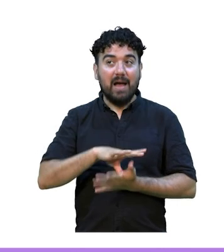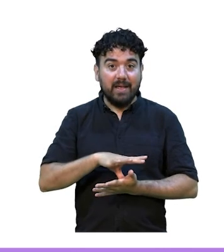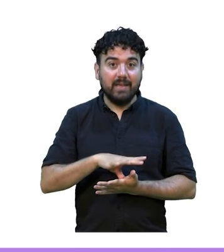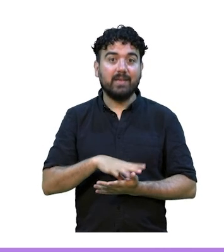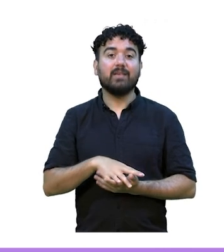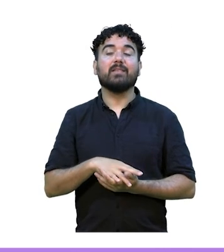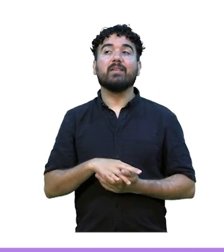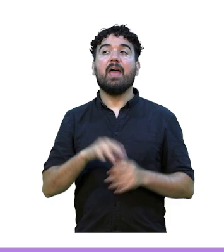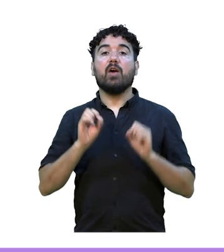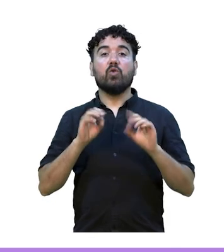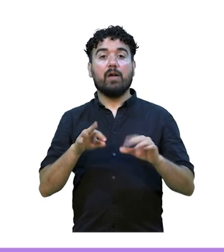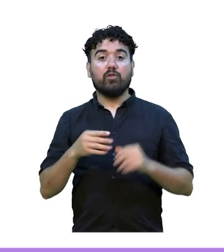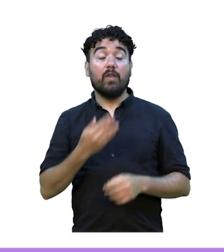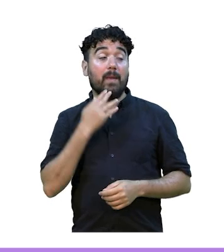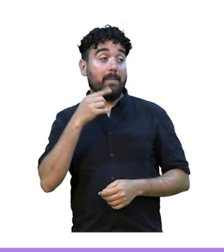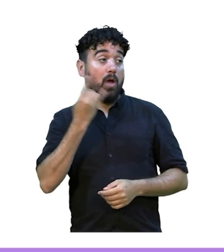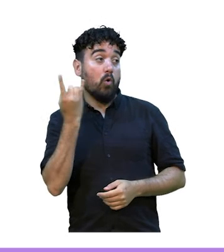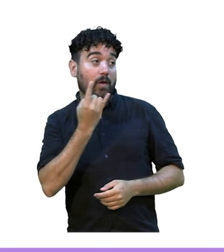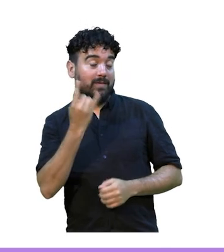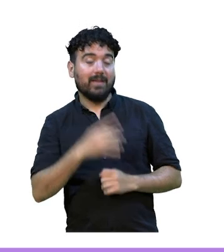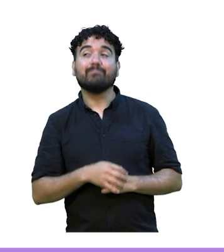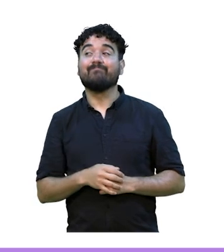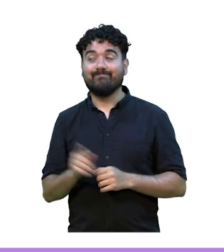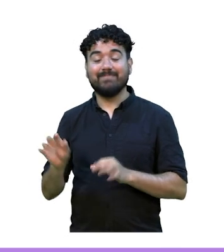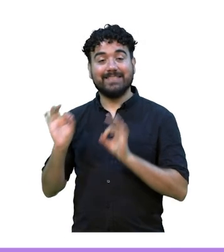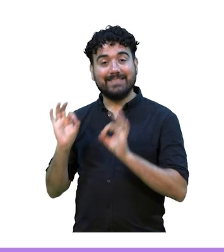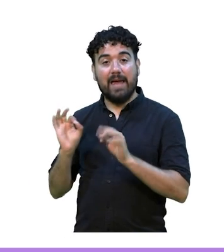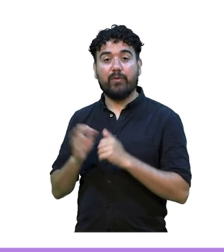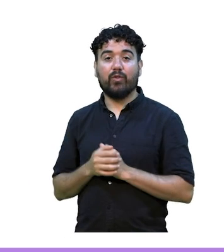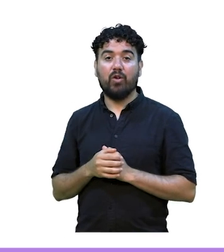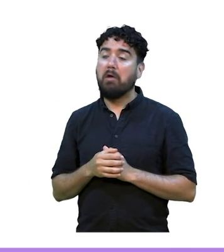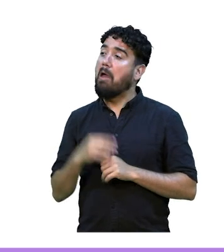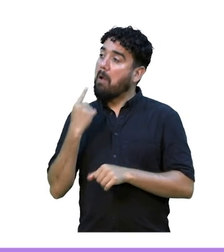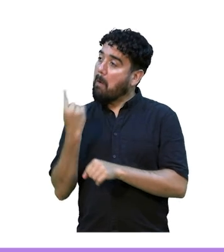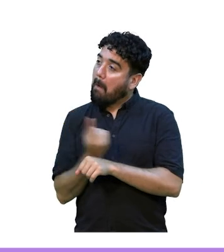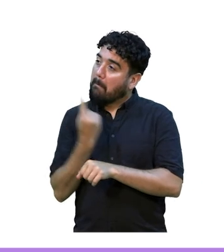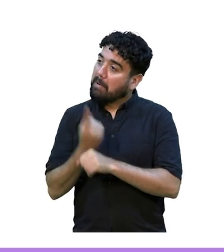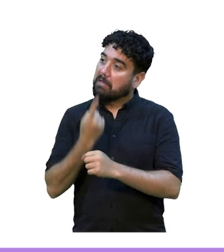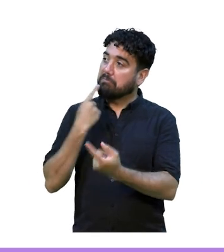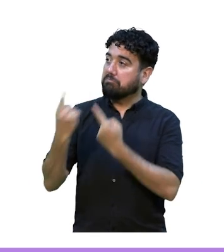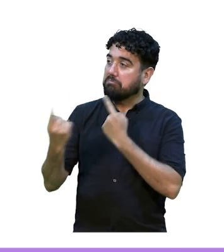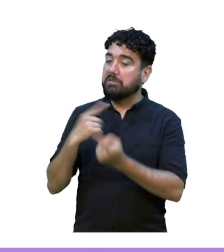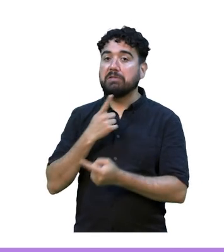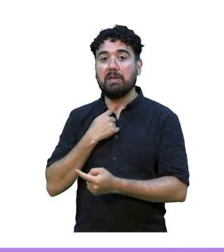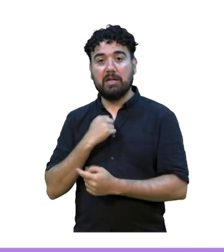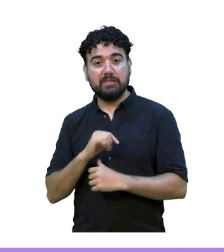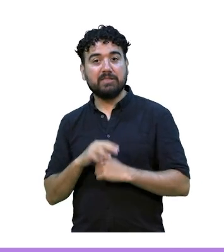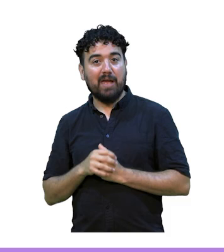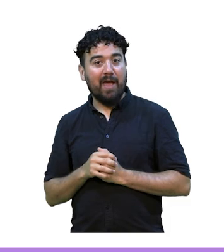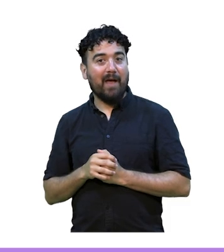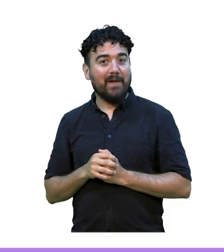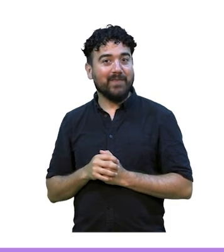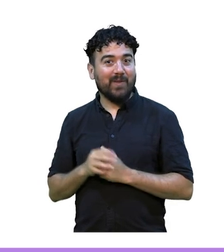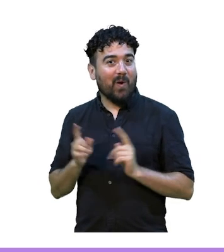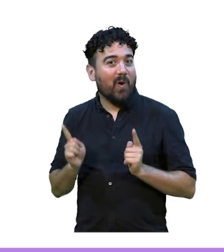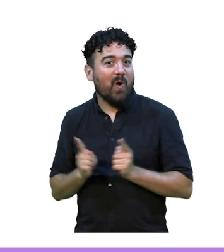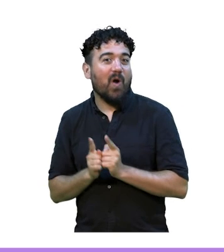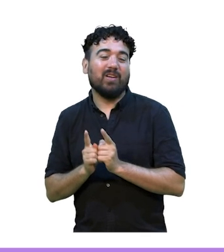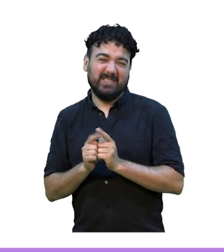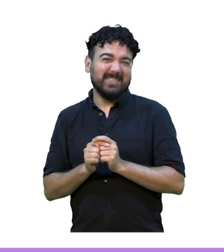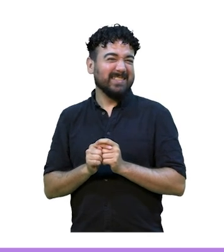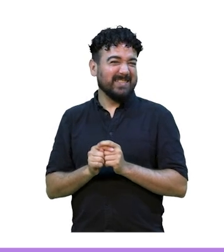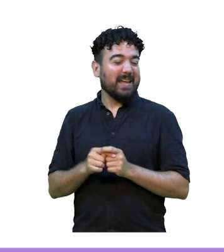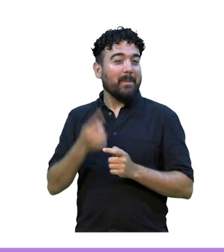para nuestro país y la educación. En nuestra universidad. Exacto. Bueno, ha sido una interesante conversación. Yo creo